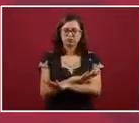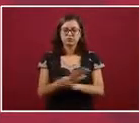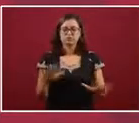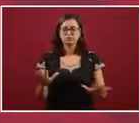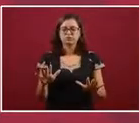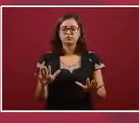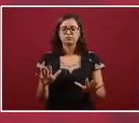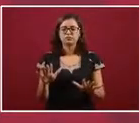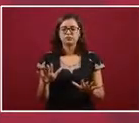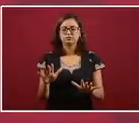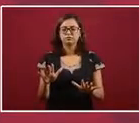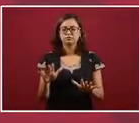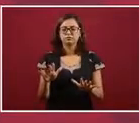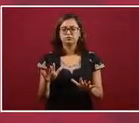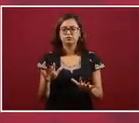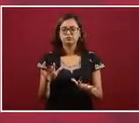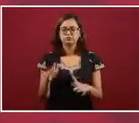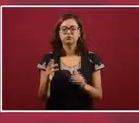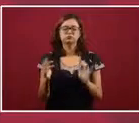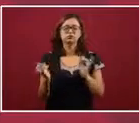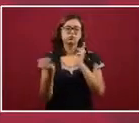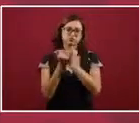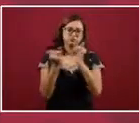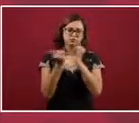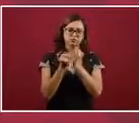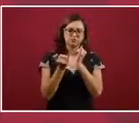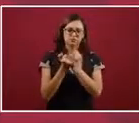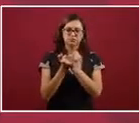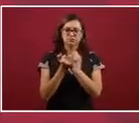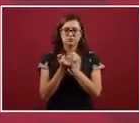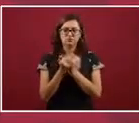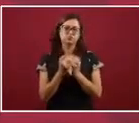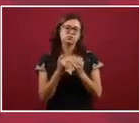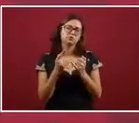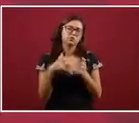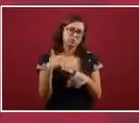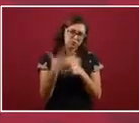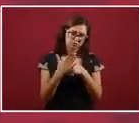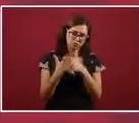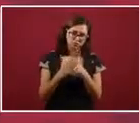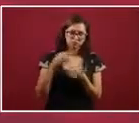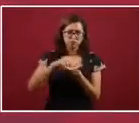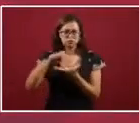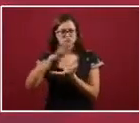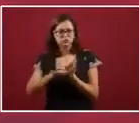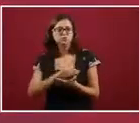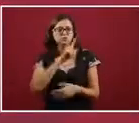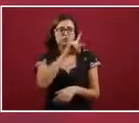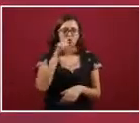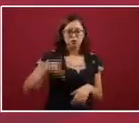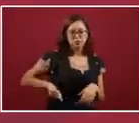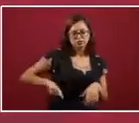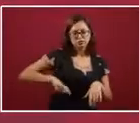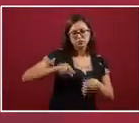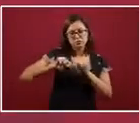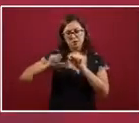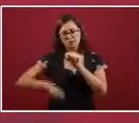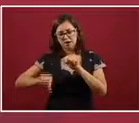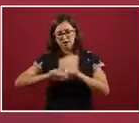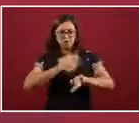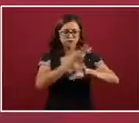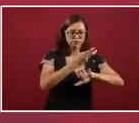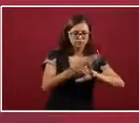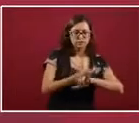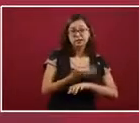llevar a cabo una reunión de evaluación entre el gobierno de México y el gobierno de Estados Unidos el día